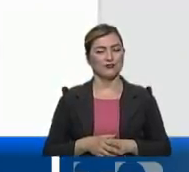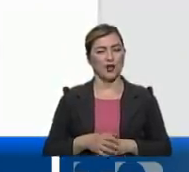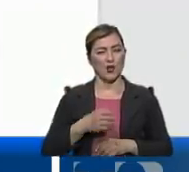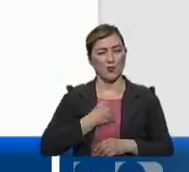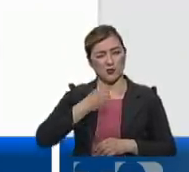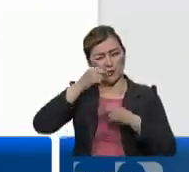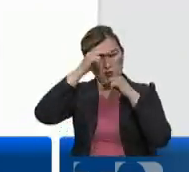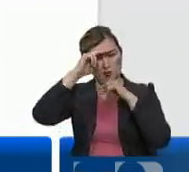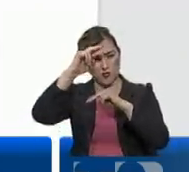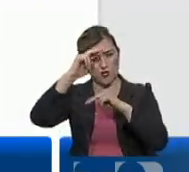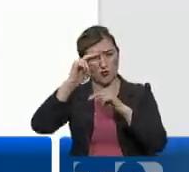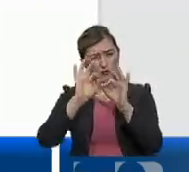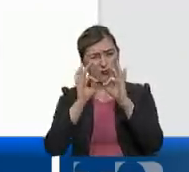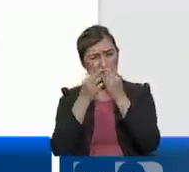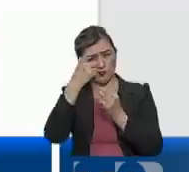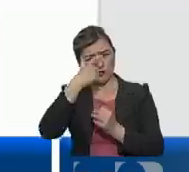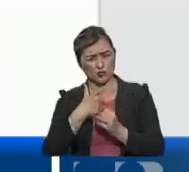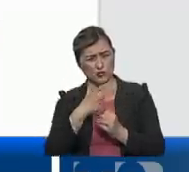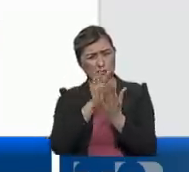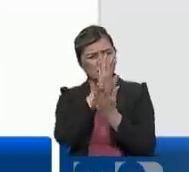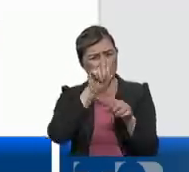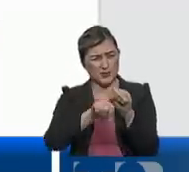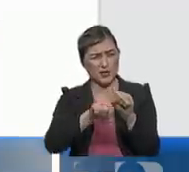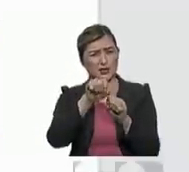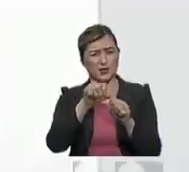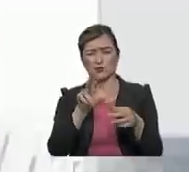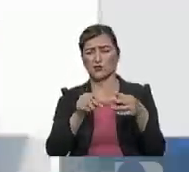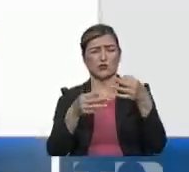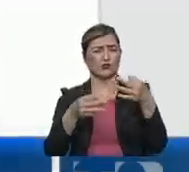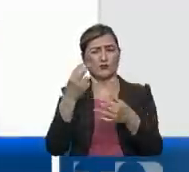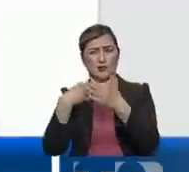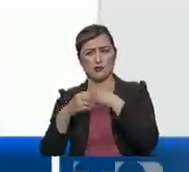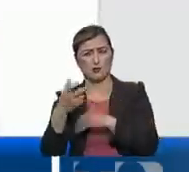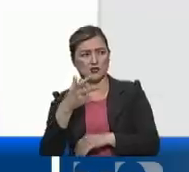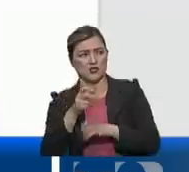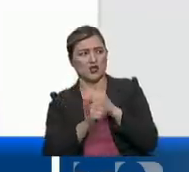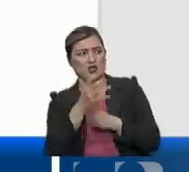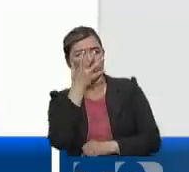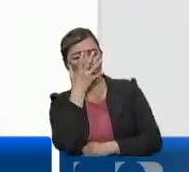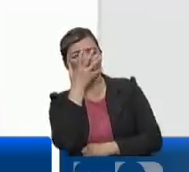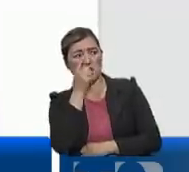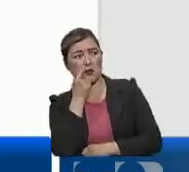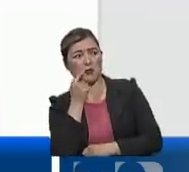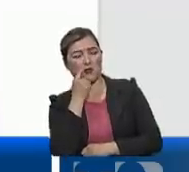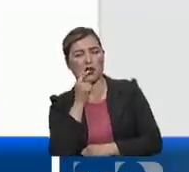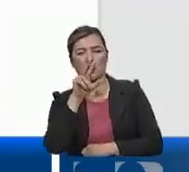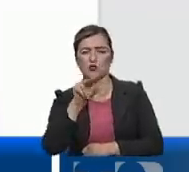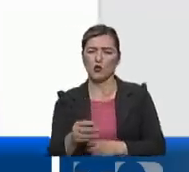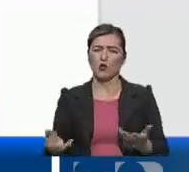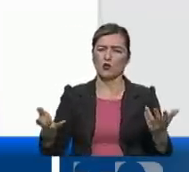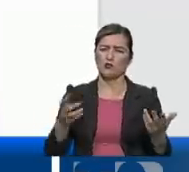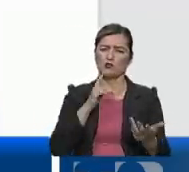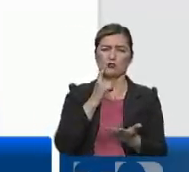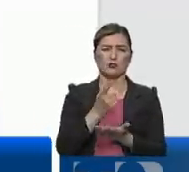persona, de una familia. No es justo. Mi hijo de 13 años no tiene que pasar esa vergüenza. Esa es la realidad,